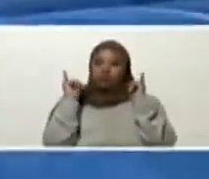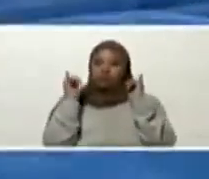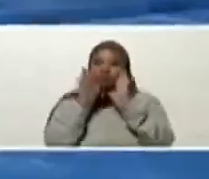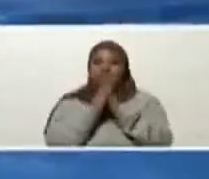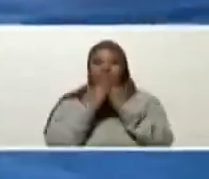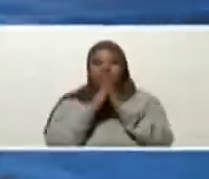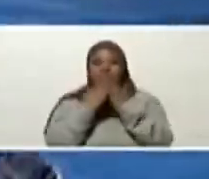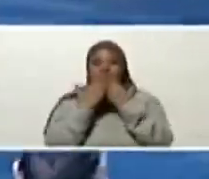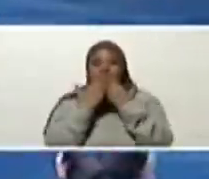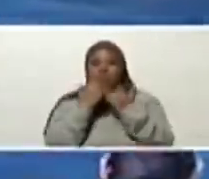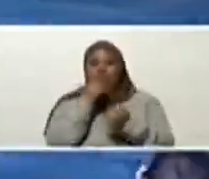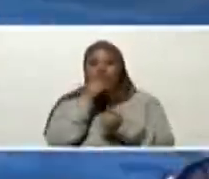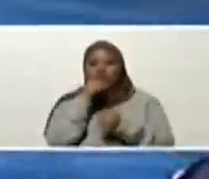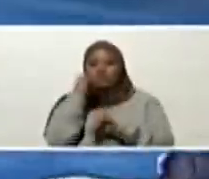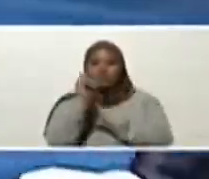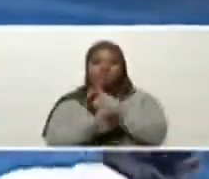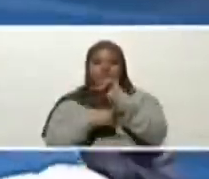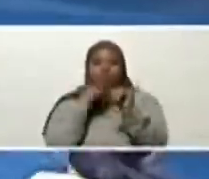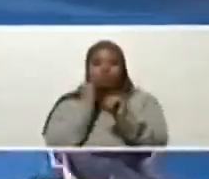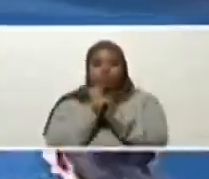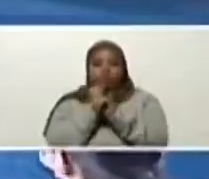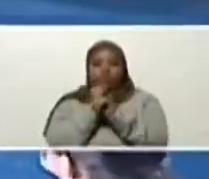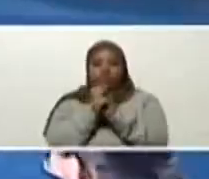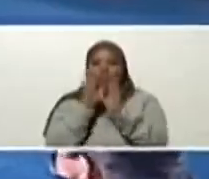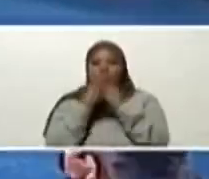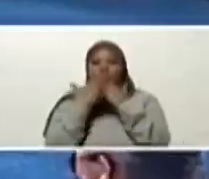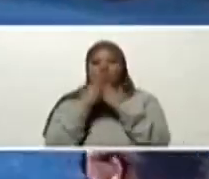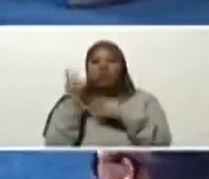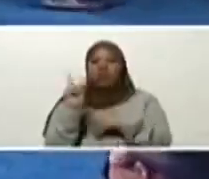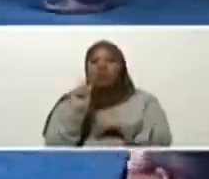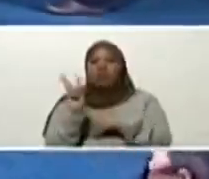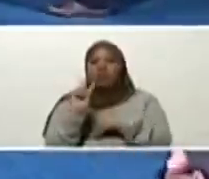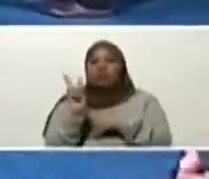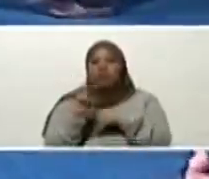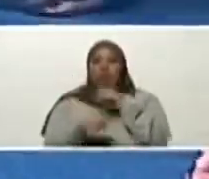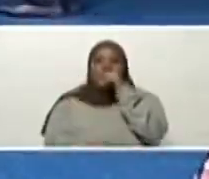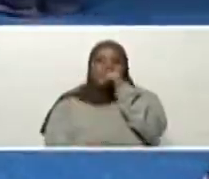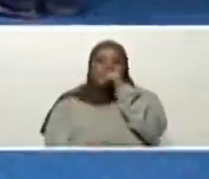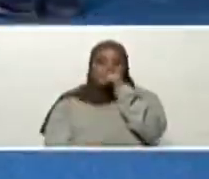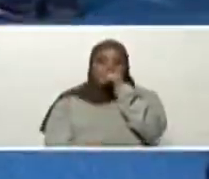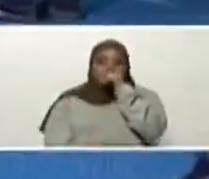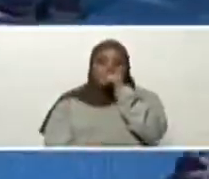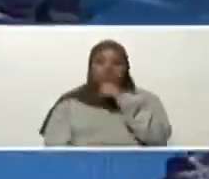libro internacional y del libro venezolano.